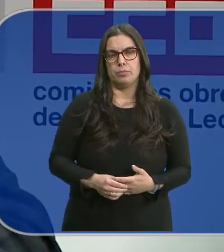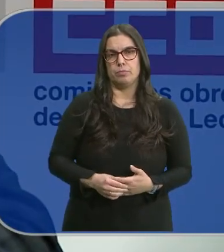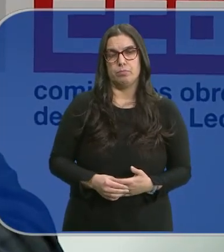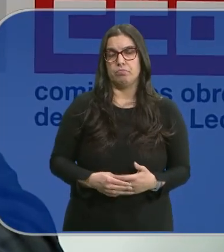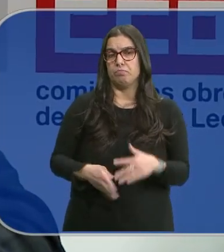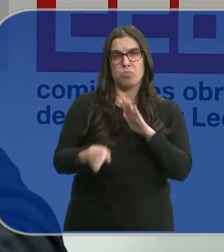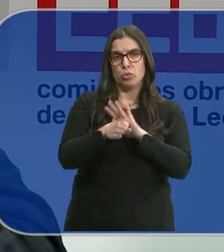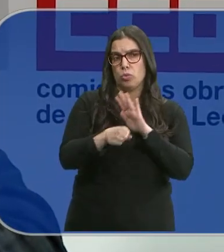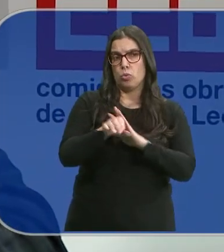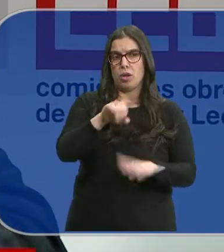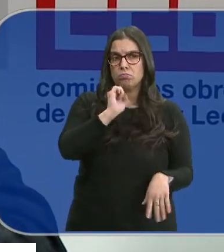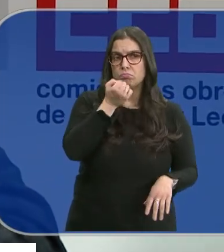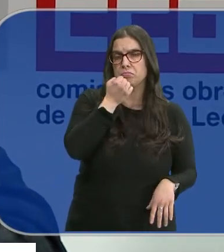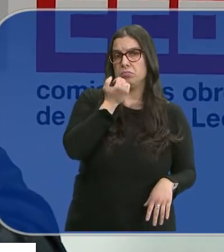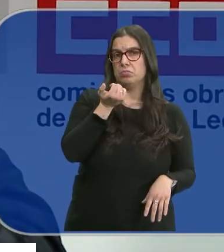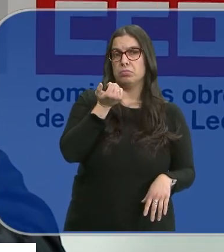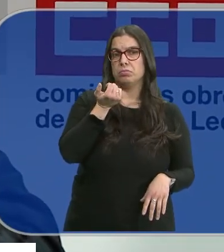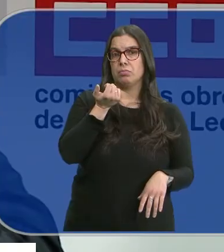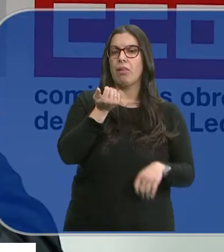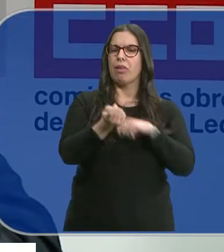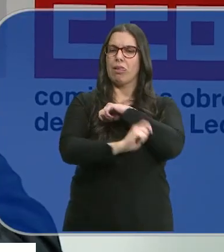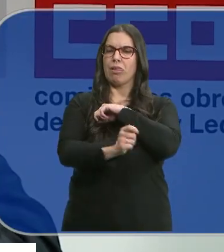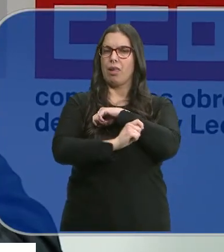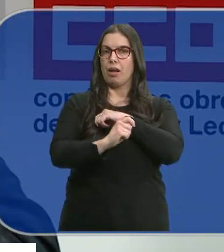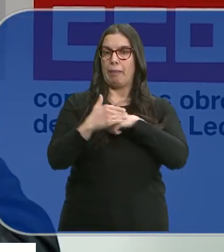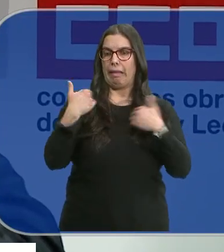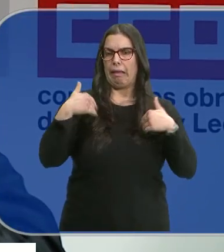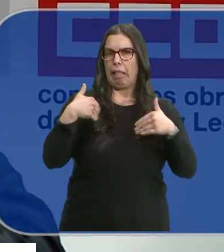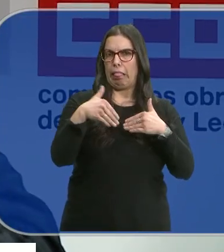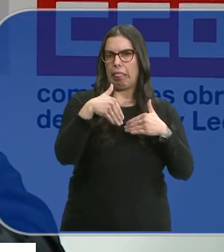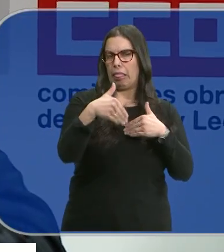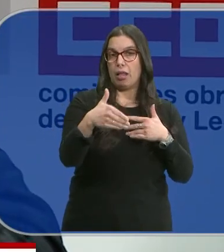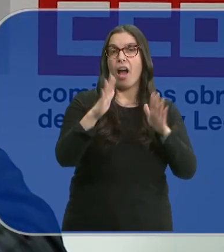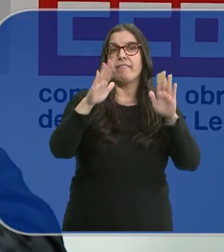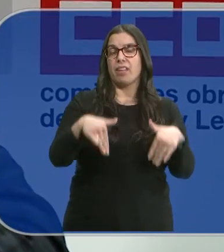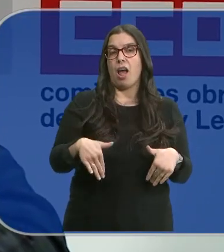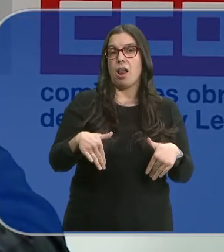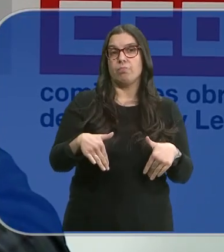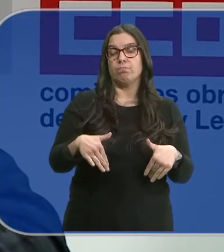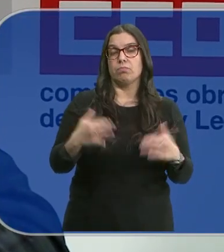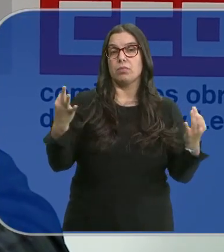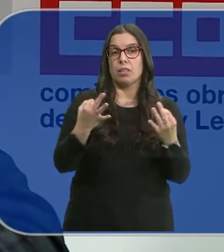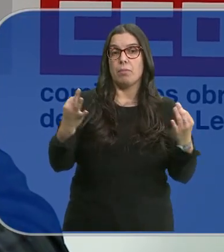Se sigue abusando de aquellas estrategias cortoplacistas que al final lo que hacen es basarse en